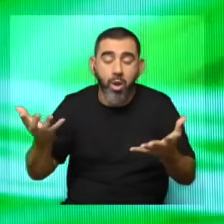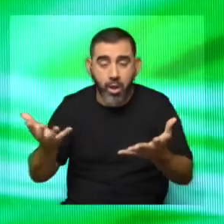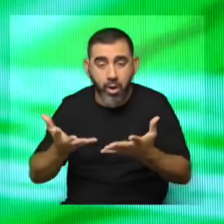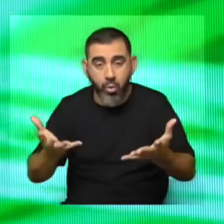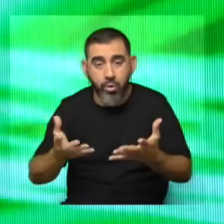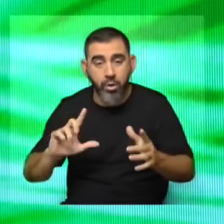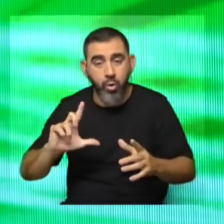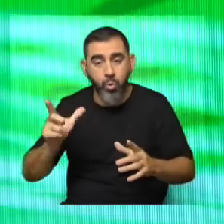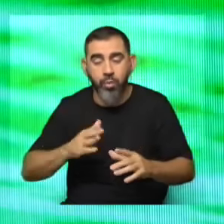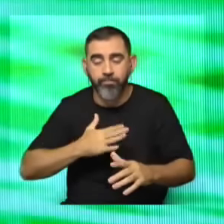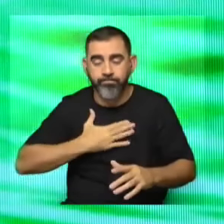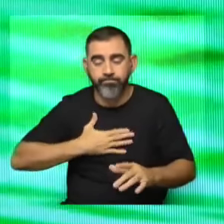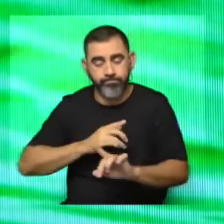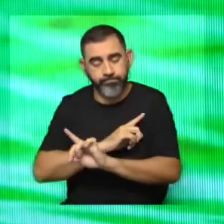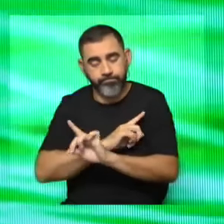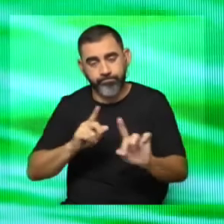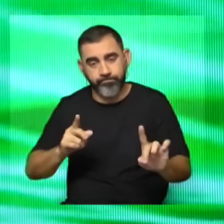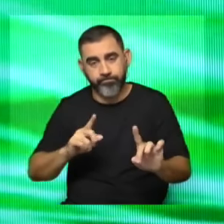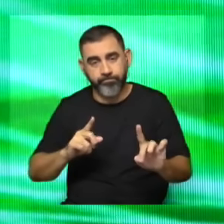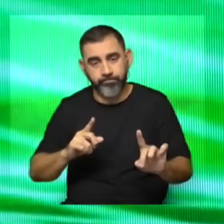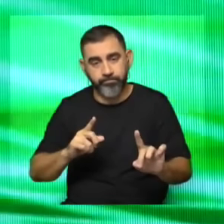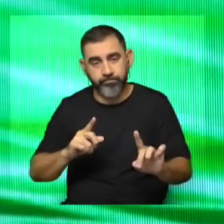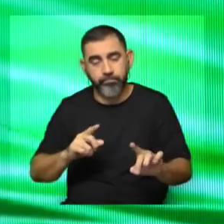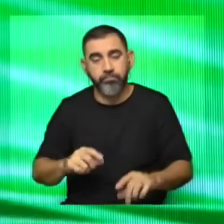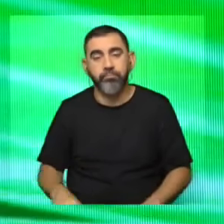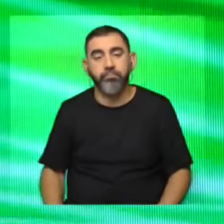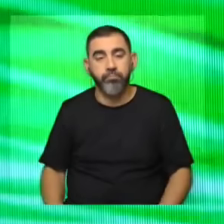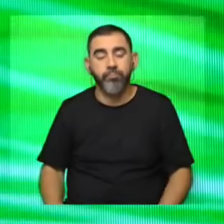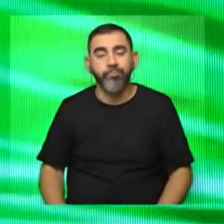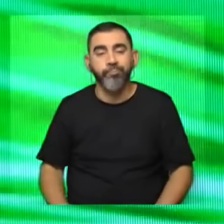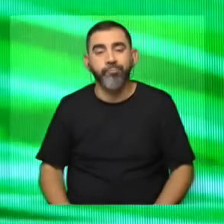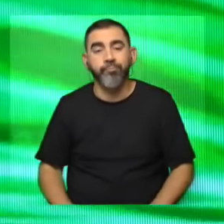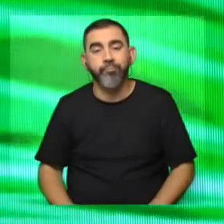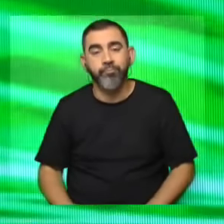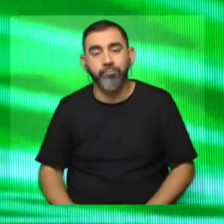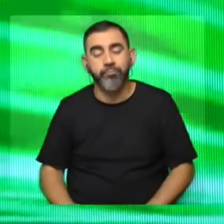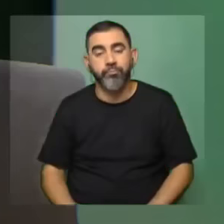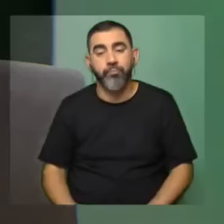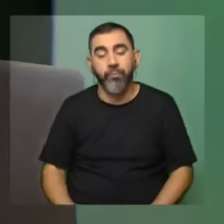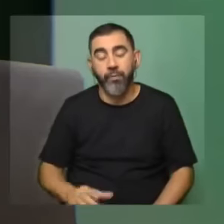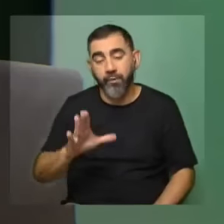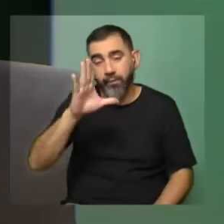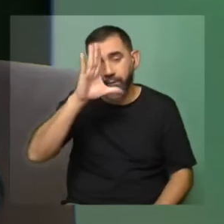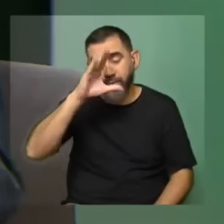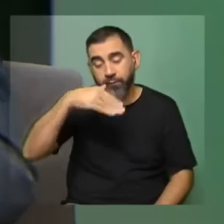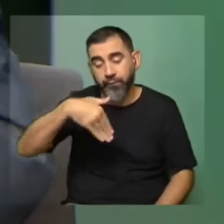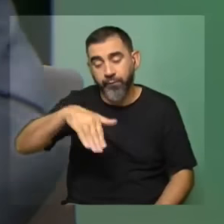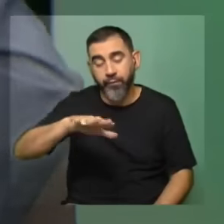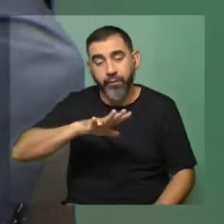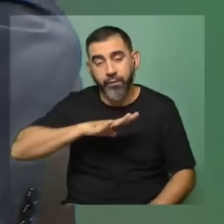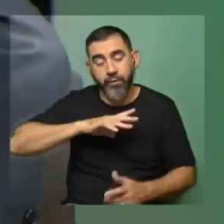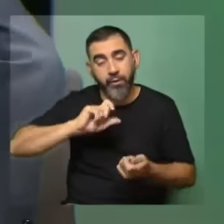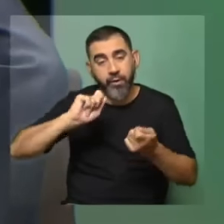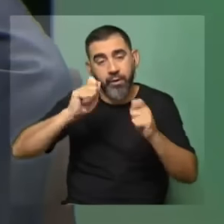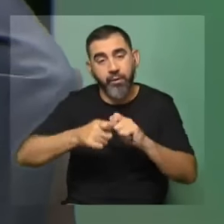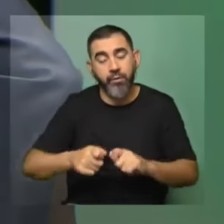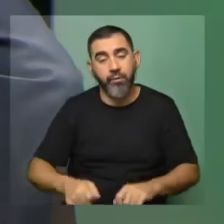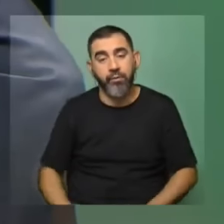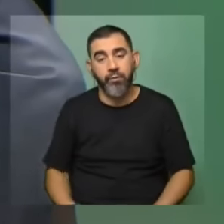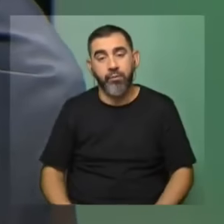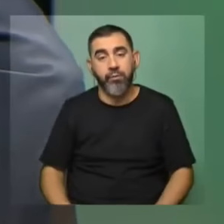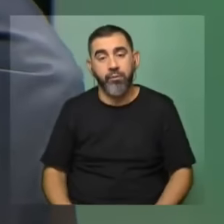que no hay conformidad este con el tipo de cobertura de cargos que se propone esperemos que febrero venga con otros vientos eh